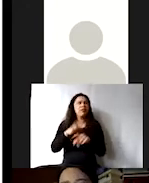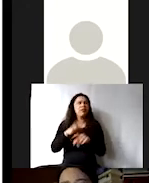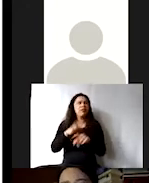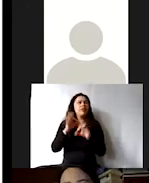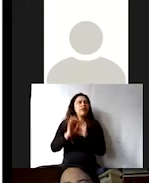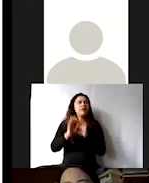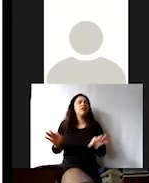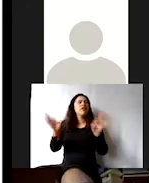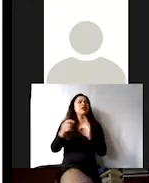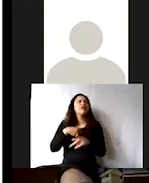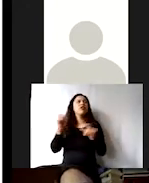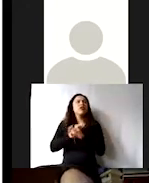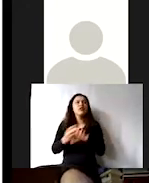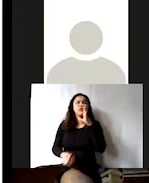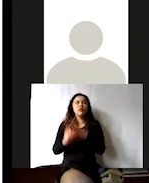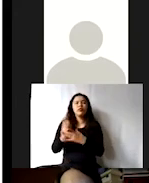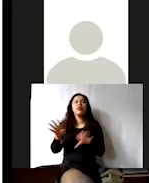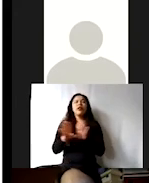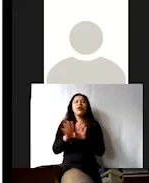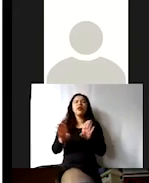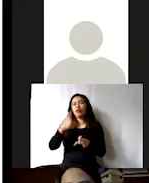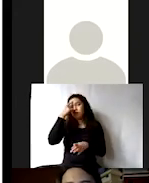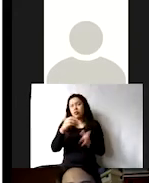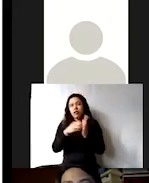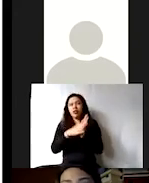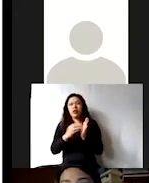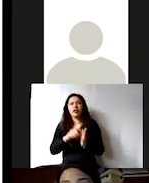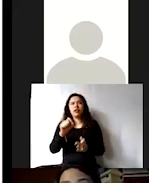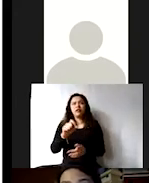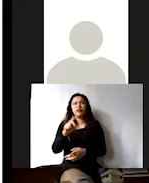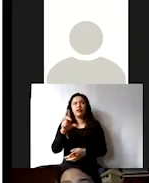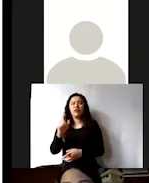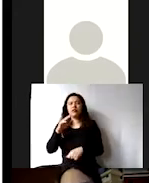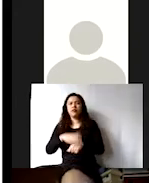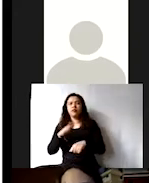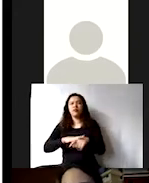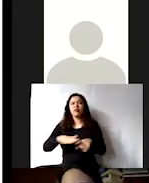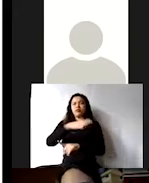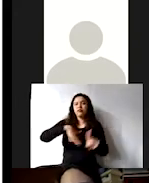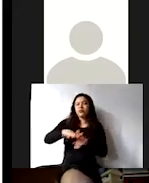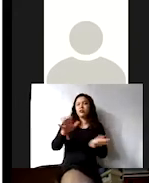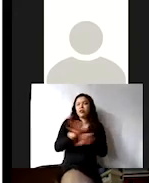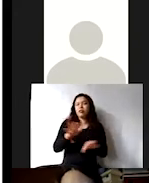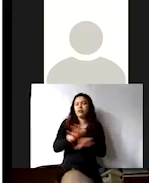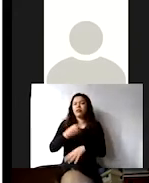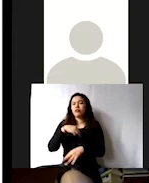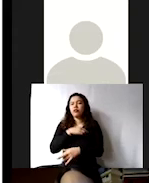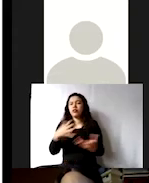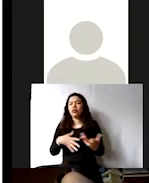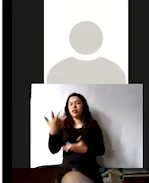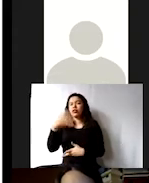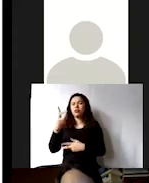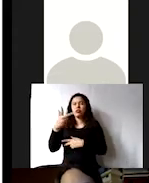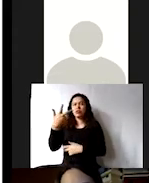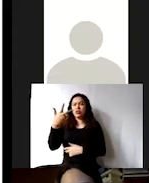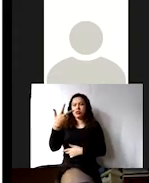actualizo respecto a lo que está sucediendo con la Agenda 2030, sobre todo con escenarios tan cambiantes como los que hemos tenido en los últimos 18 meses.